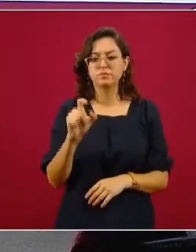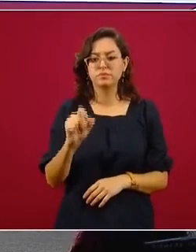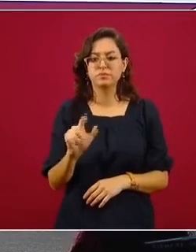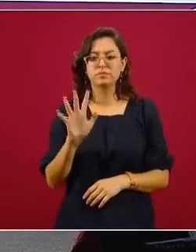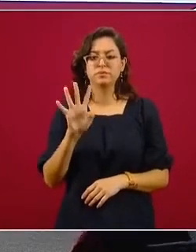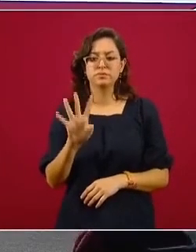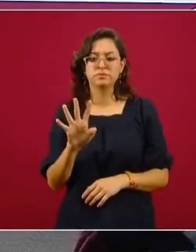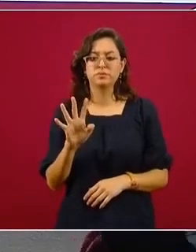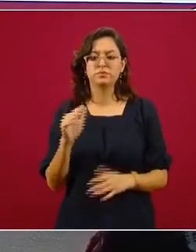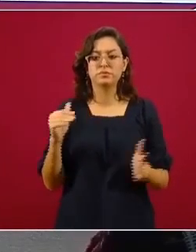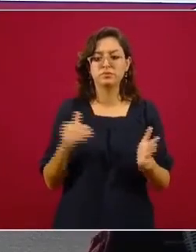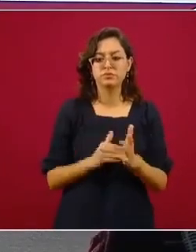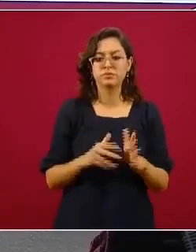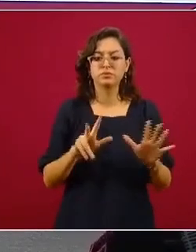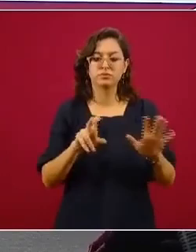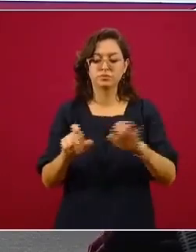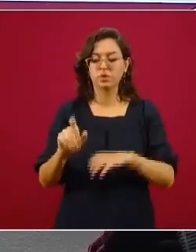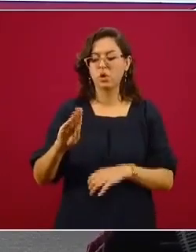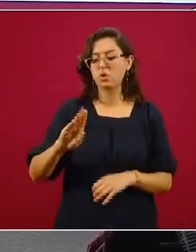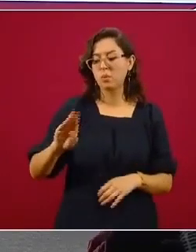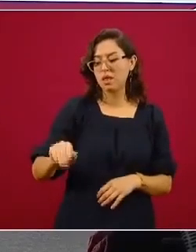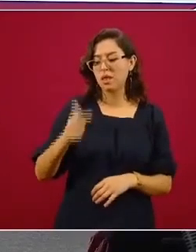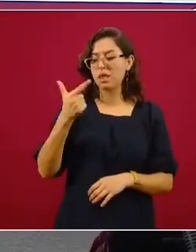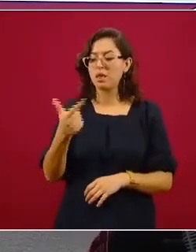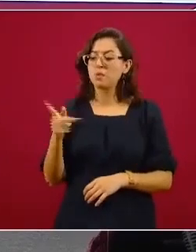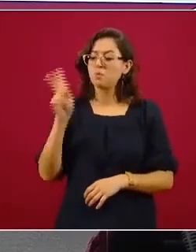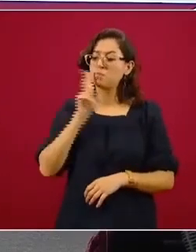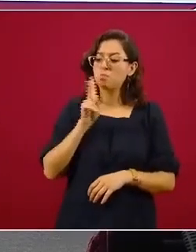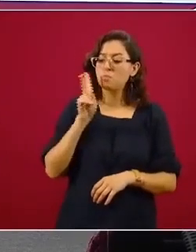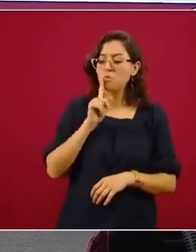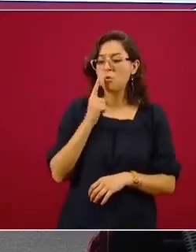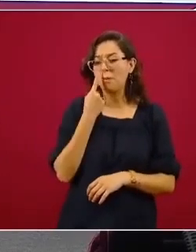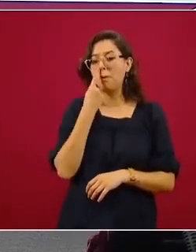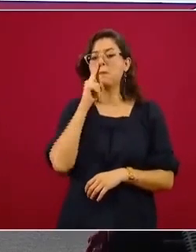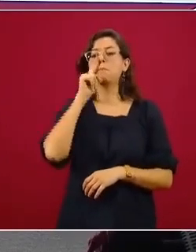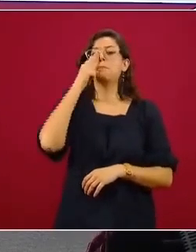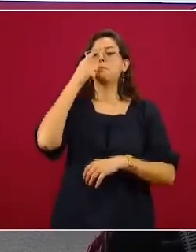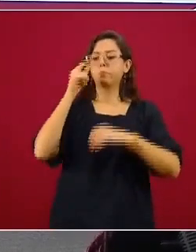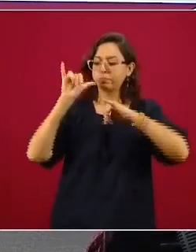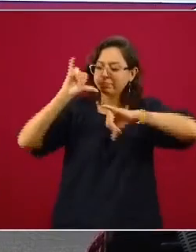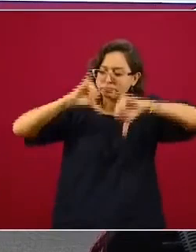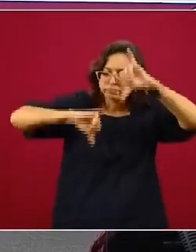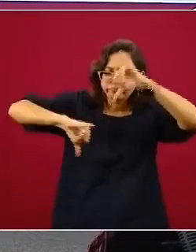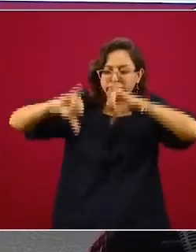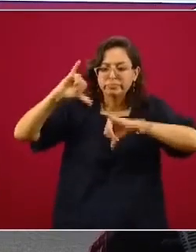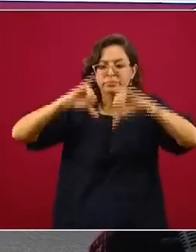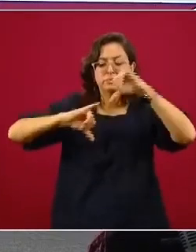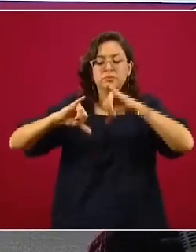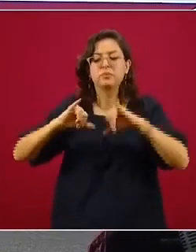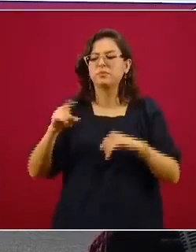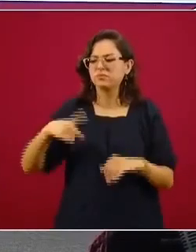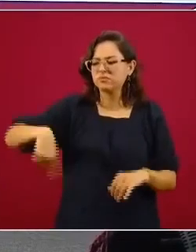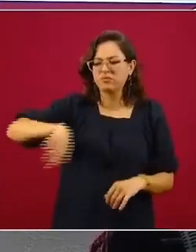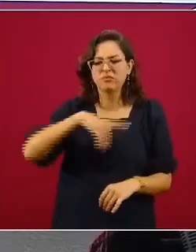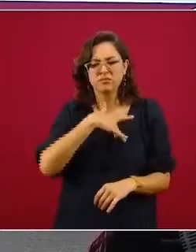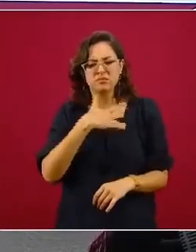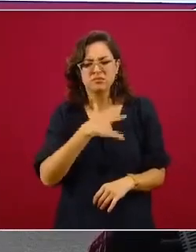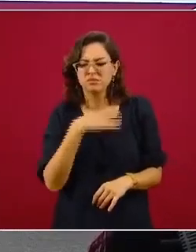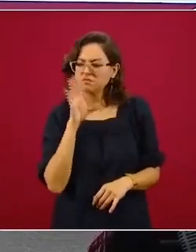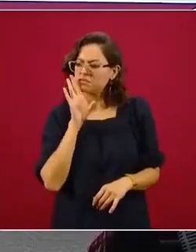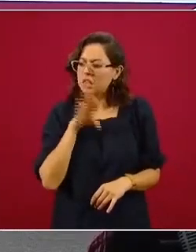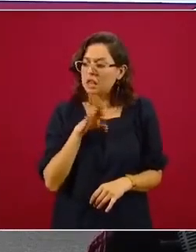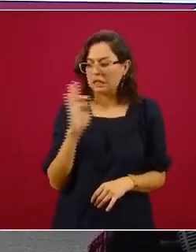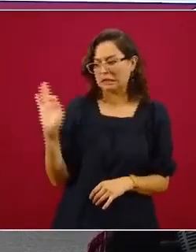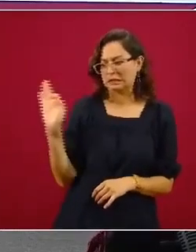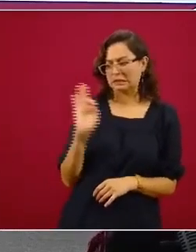324.897 las personas que hasta el momento han ingresado a protocolo de estudios. Eso quiere decir que presentaron signos y síntomas compatibles